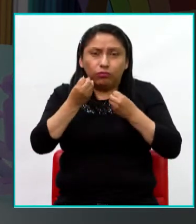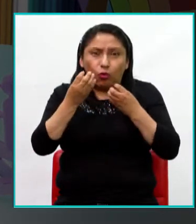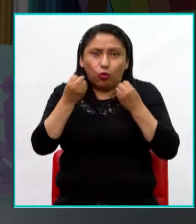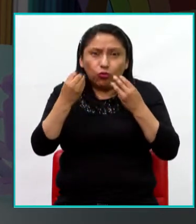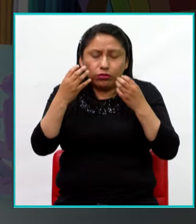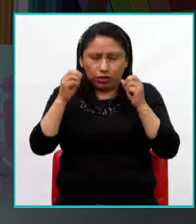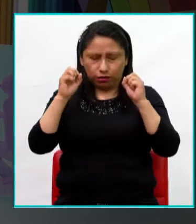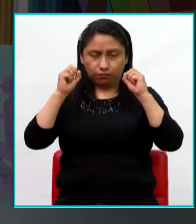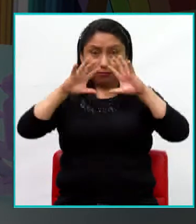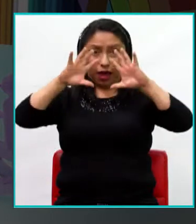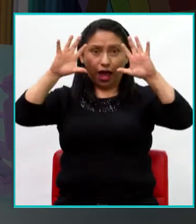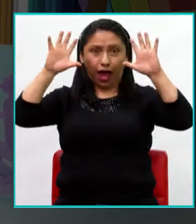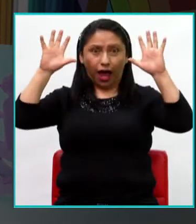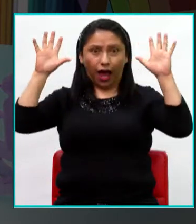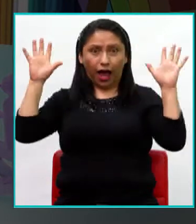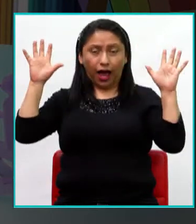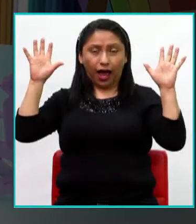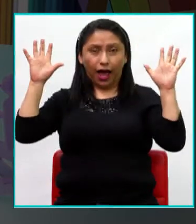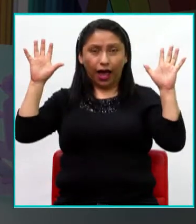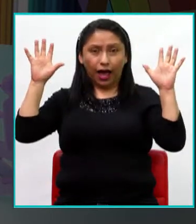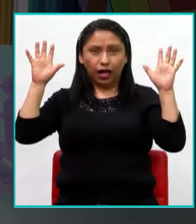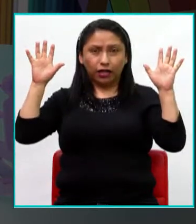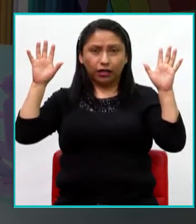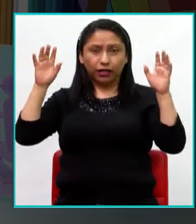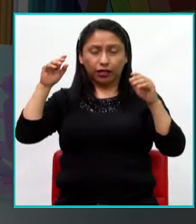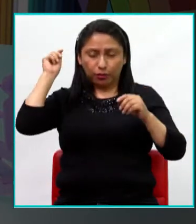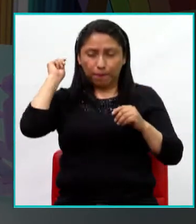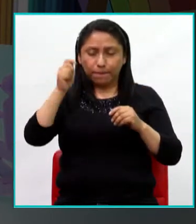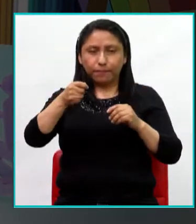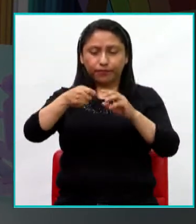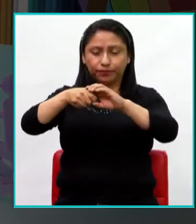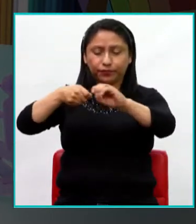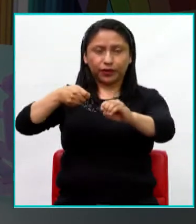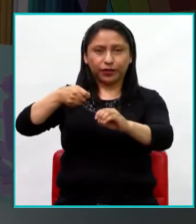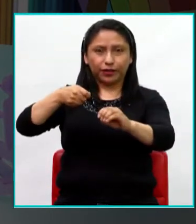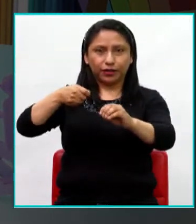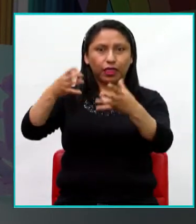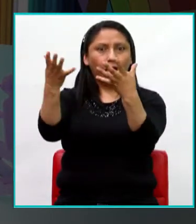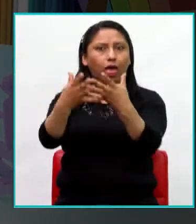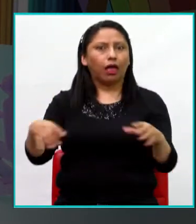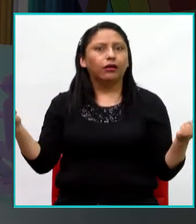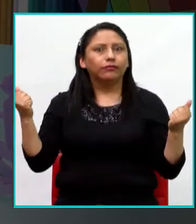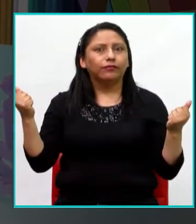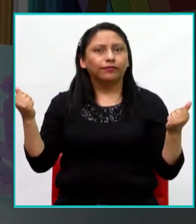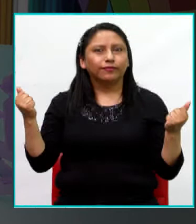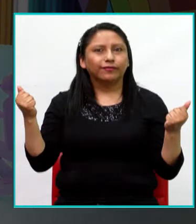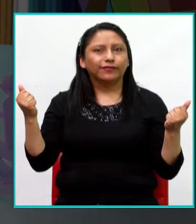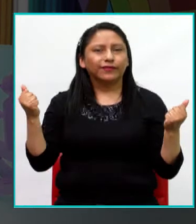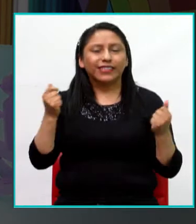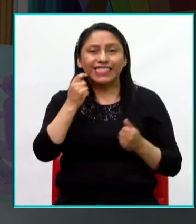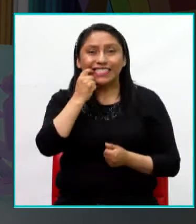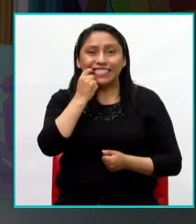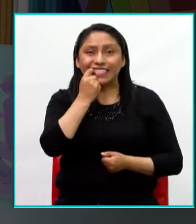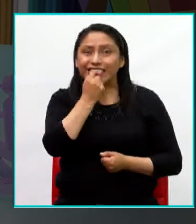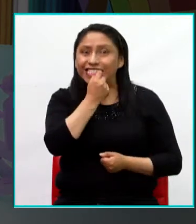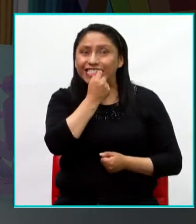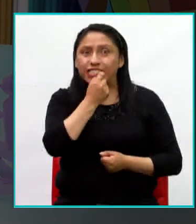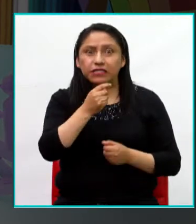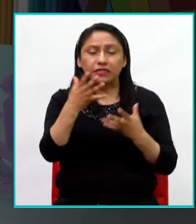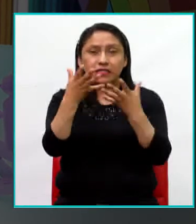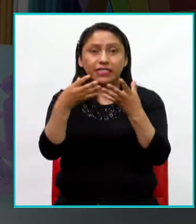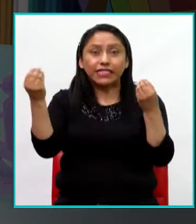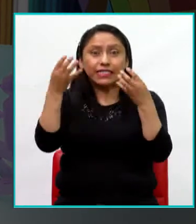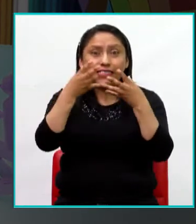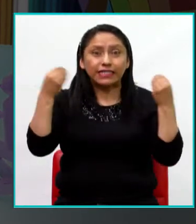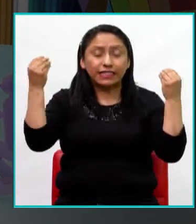magia, decía: ¡Abracadabra a patas de cabra! ¡Pum! Desaparecía sus dientes. Y fue